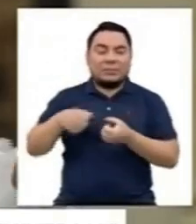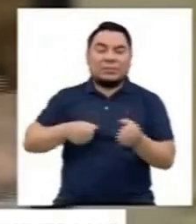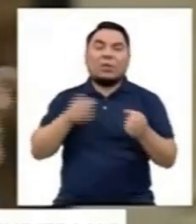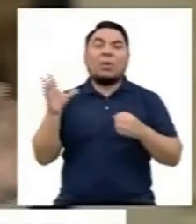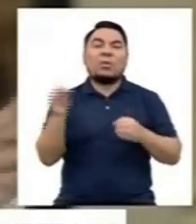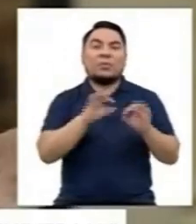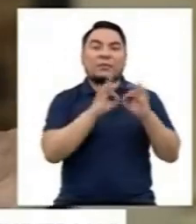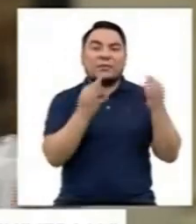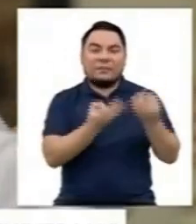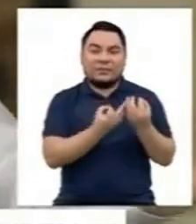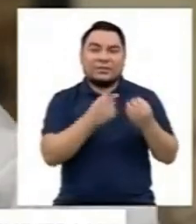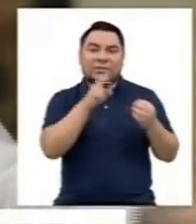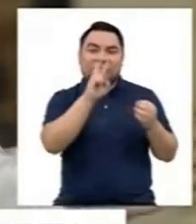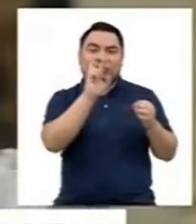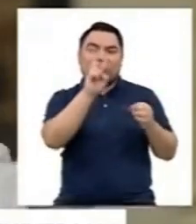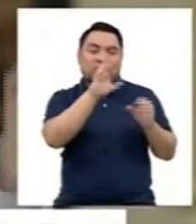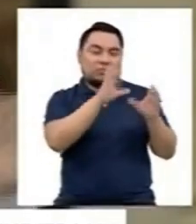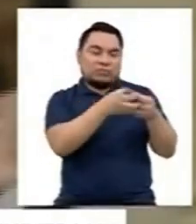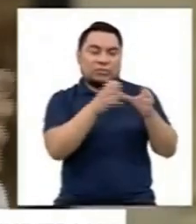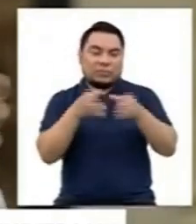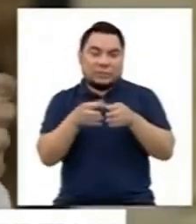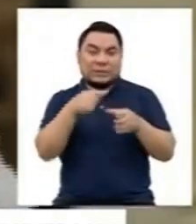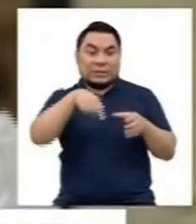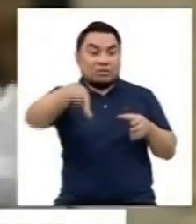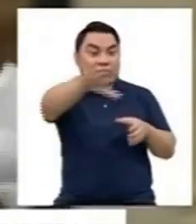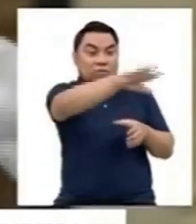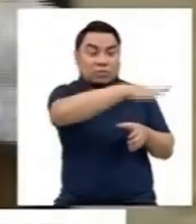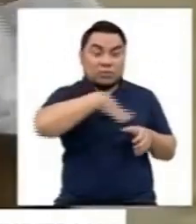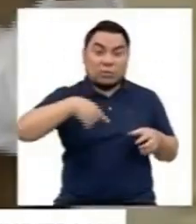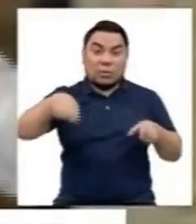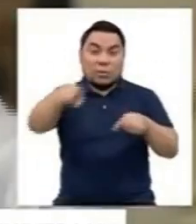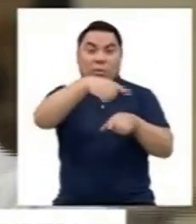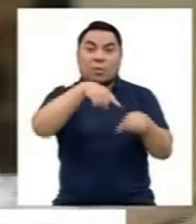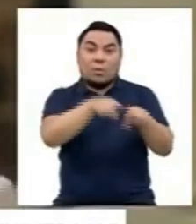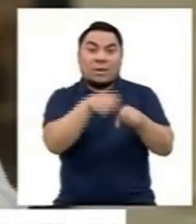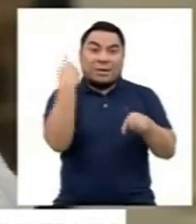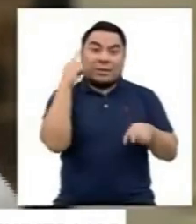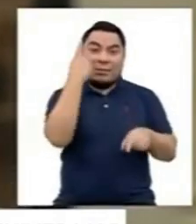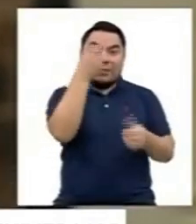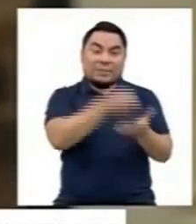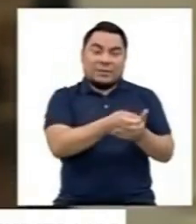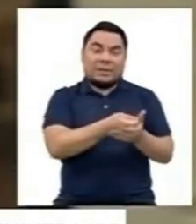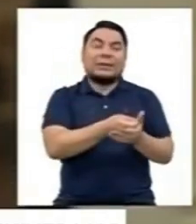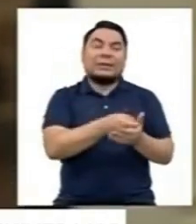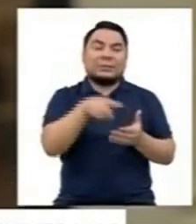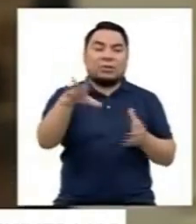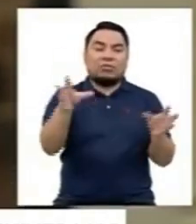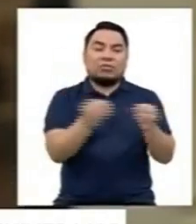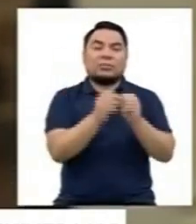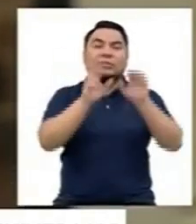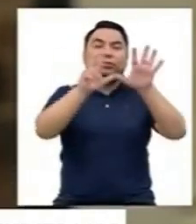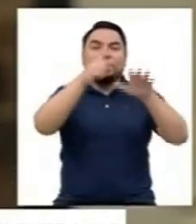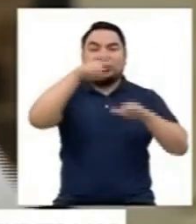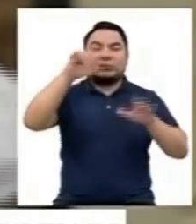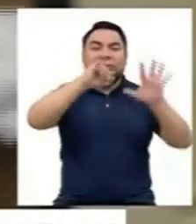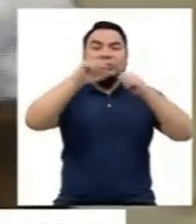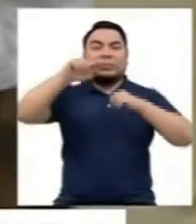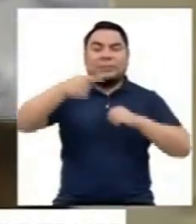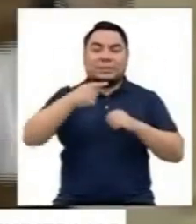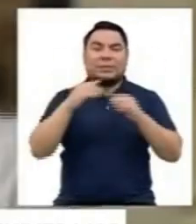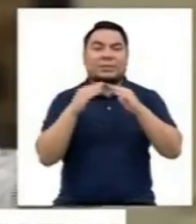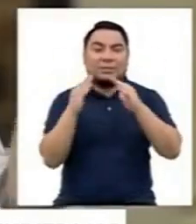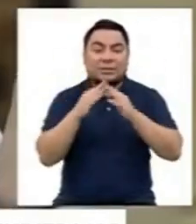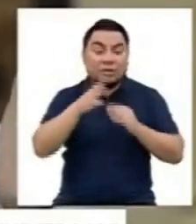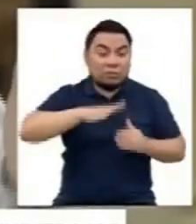el próximo mes. Esperemos de que esto también se pueda culminar a inicio del 2021 y dispongamos de un